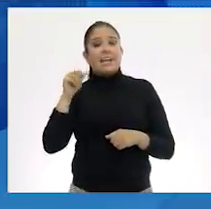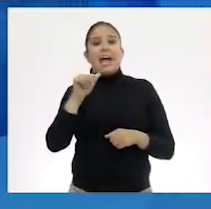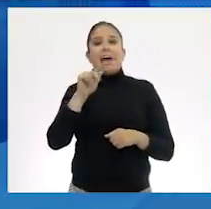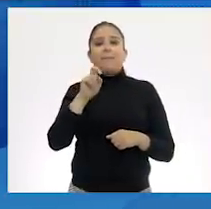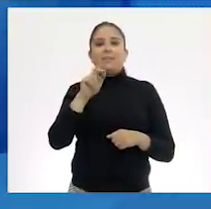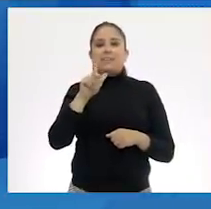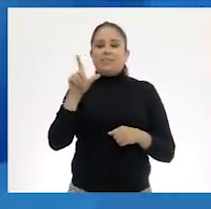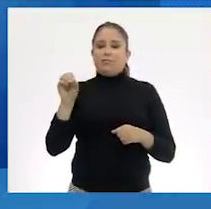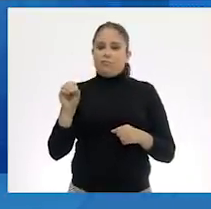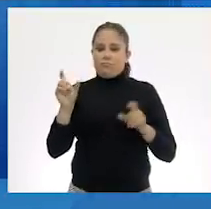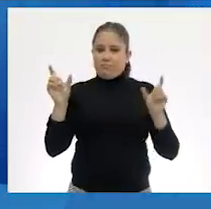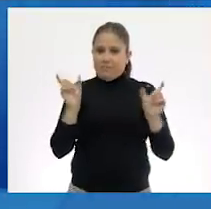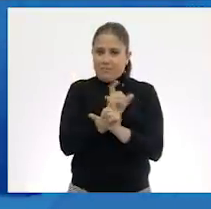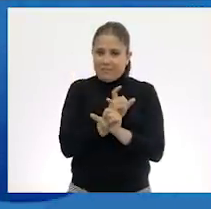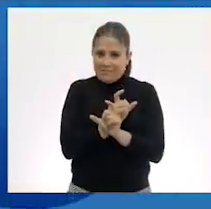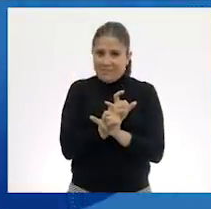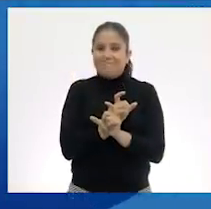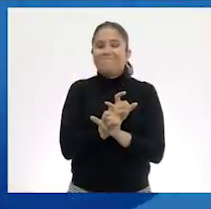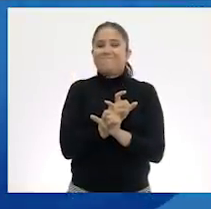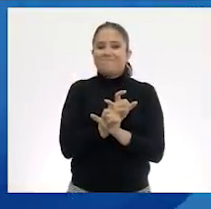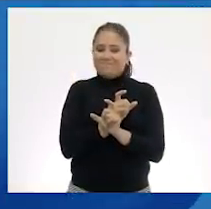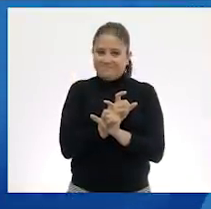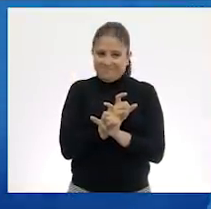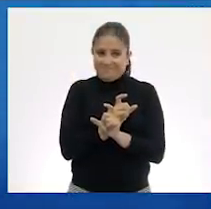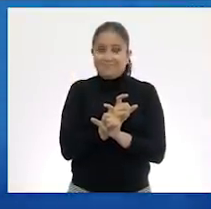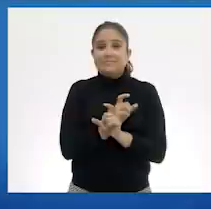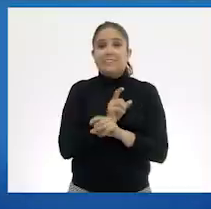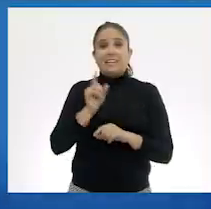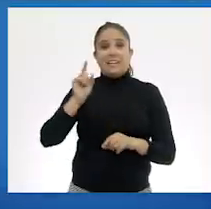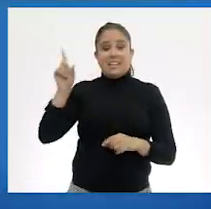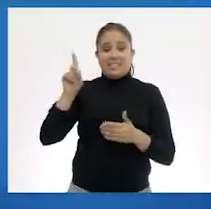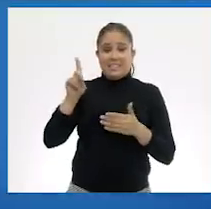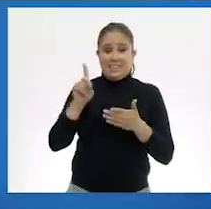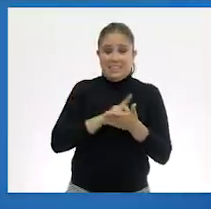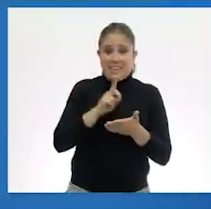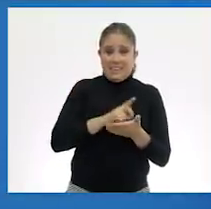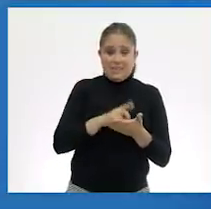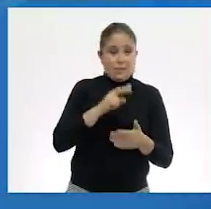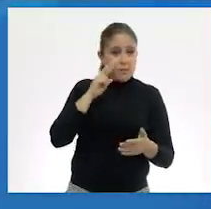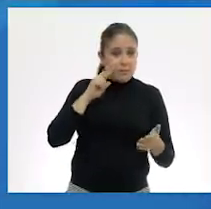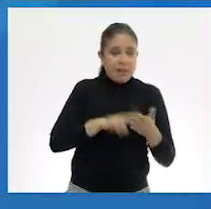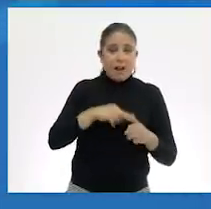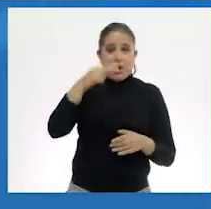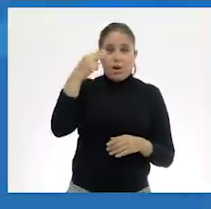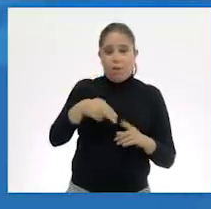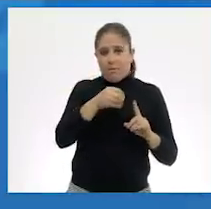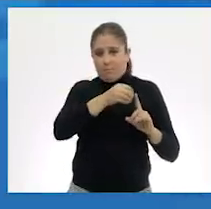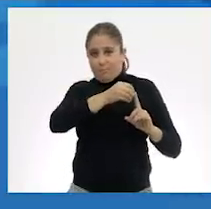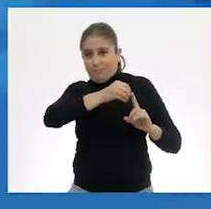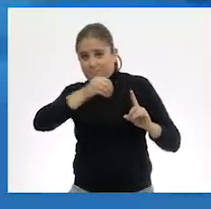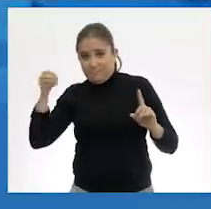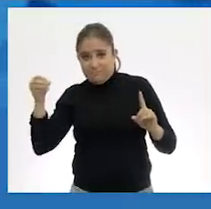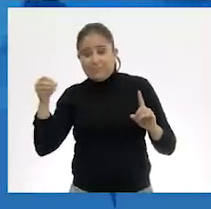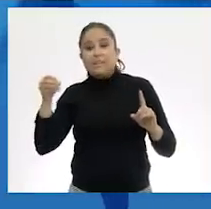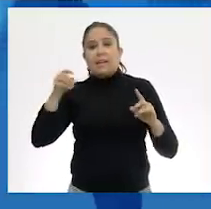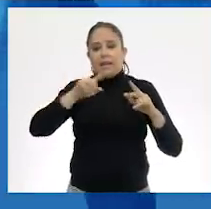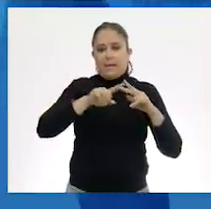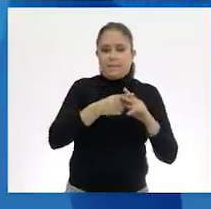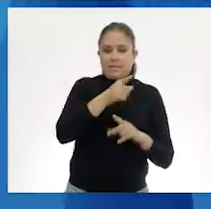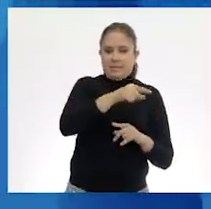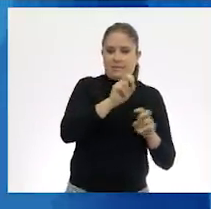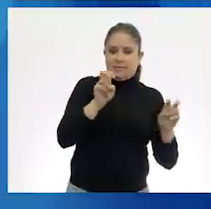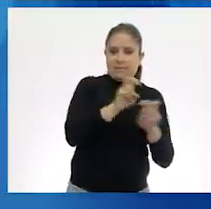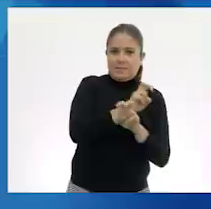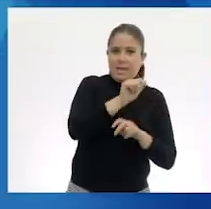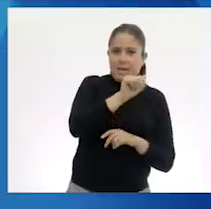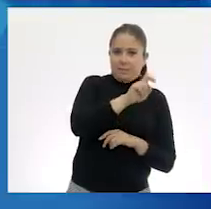apellido. Muy bien. En este directorio podemos ver que viene el nombre completo, iniciando por